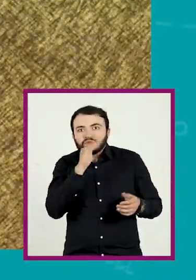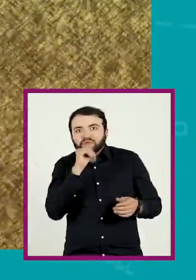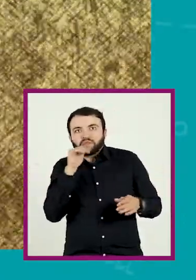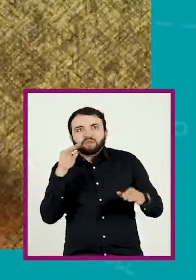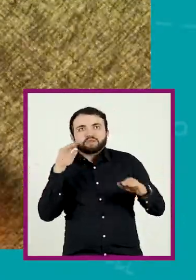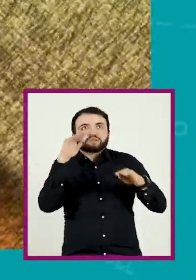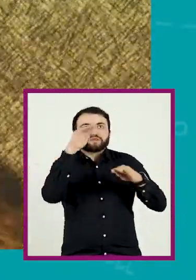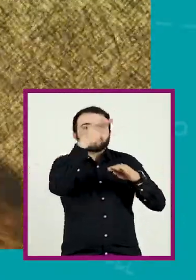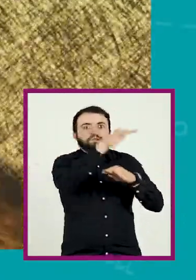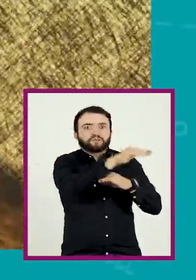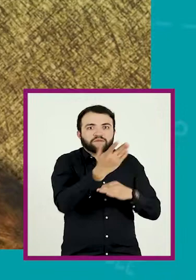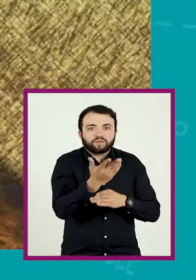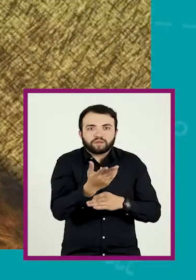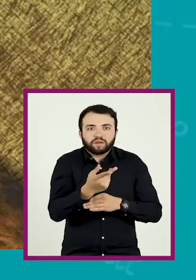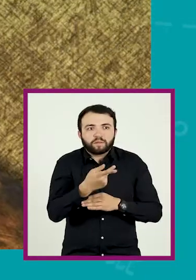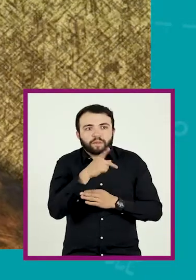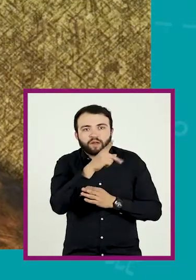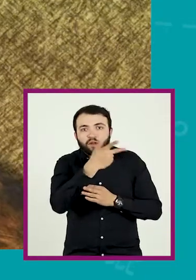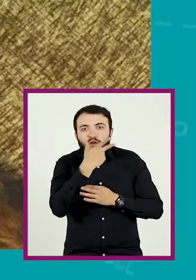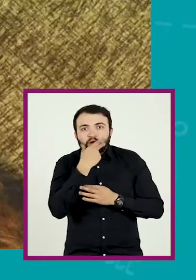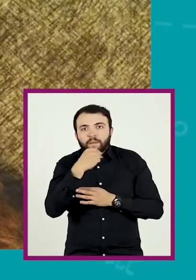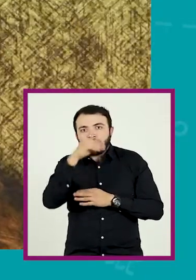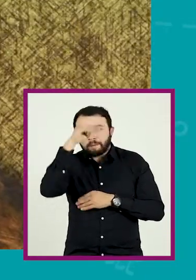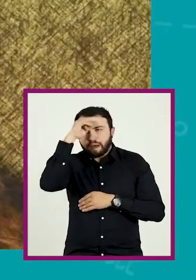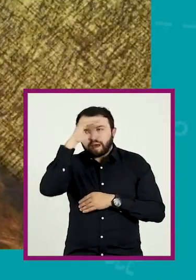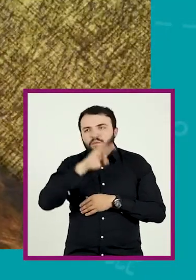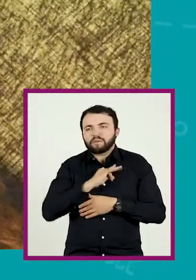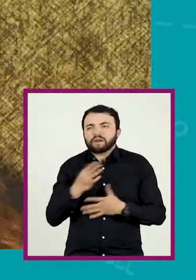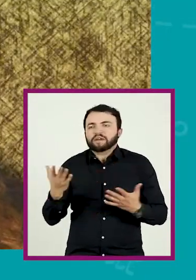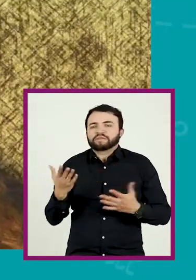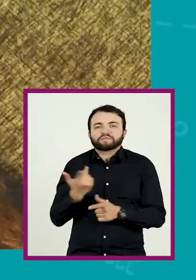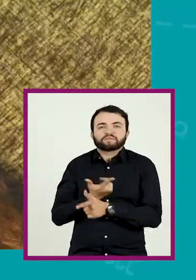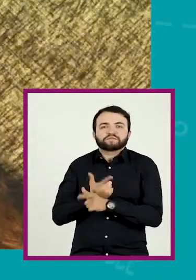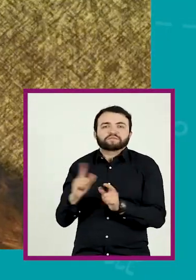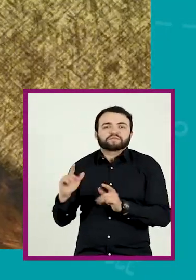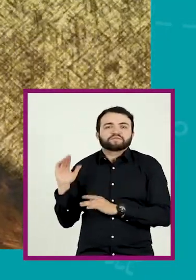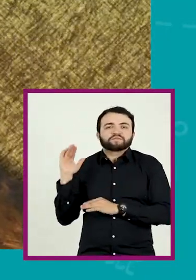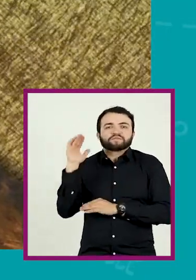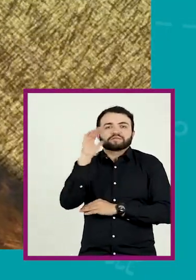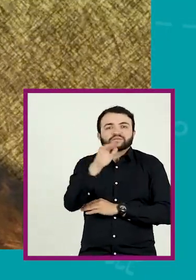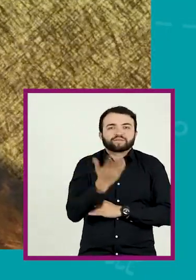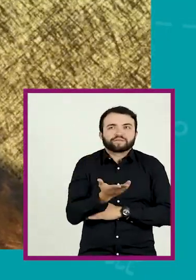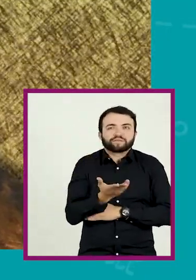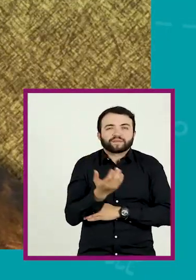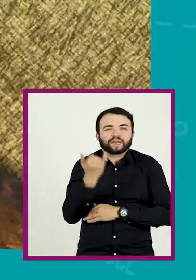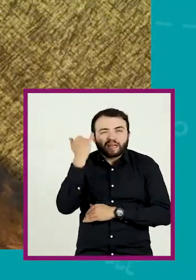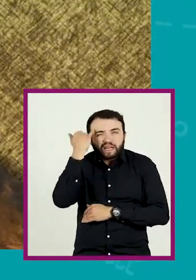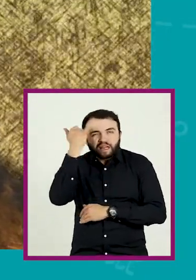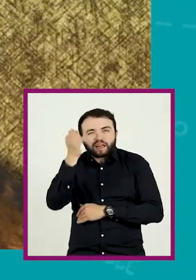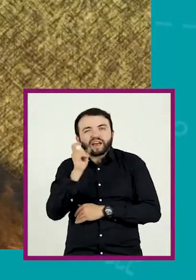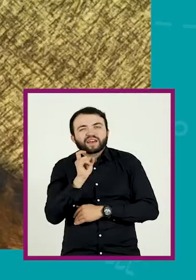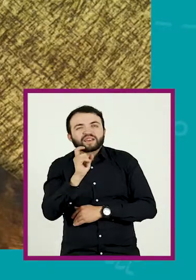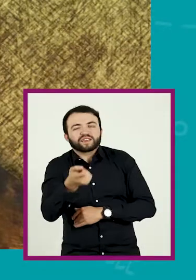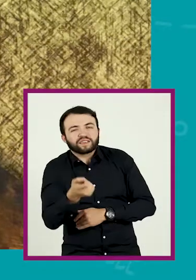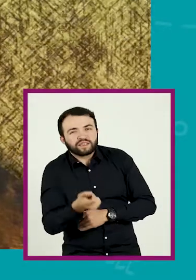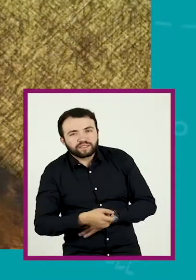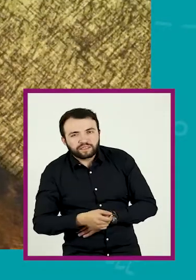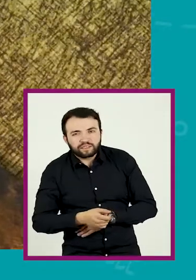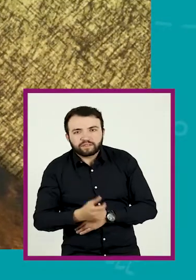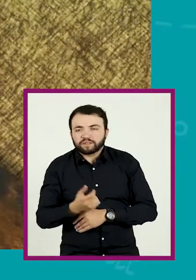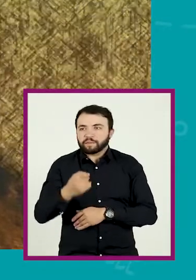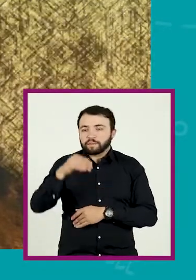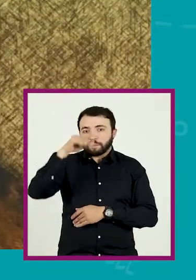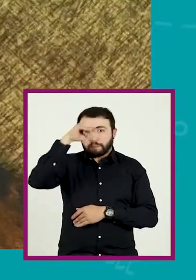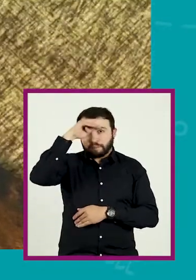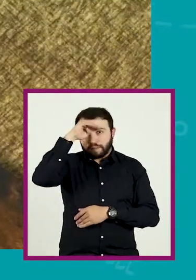paloma pensaría que sin esa resistencia al aire podría volar libremente. La idea es que la razón